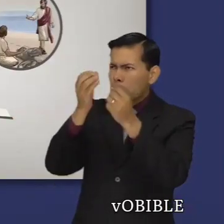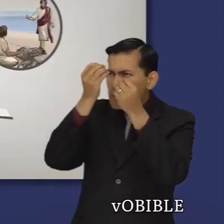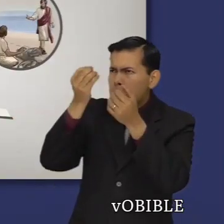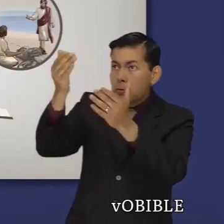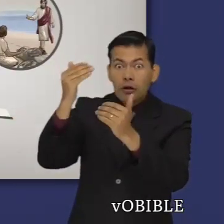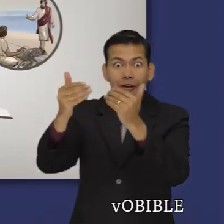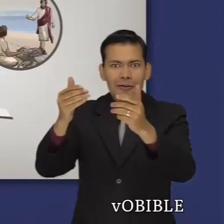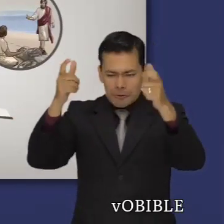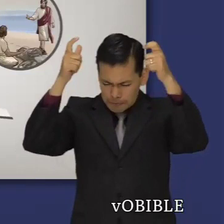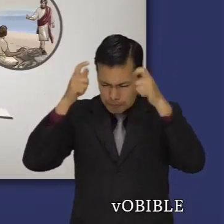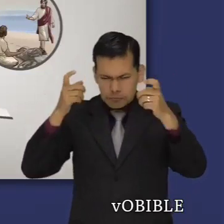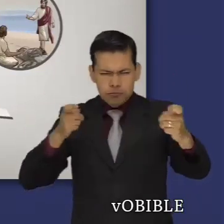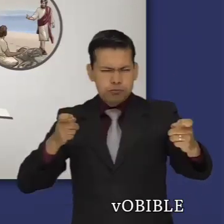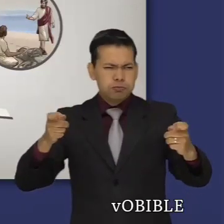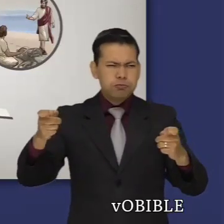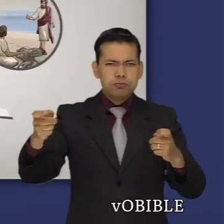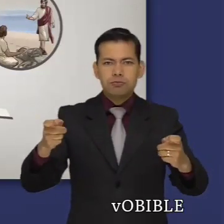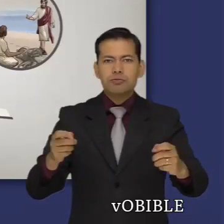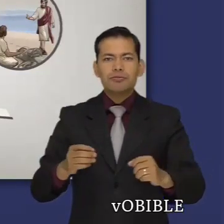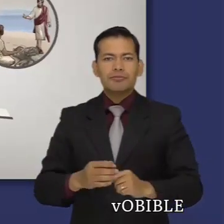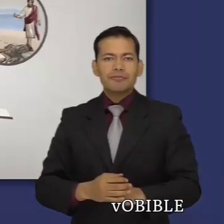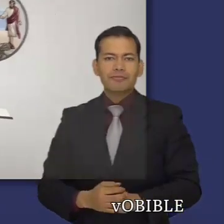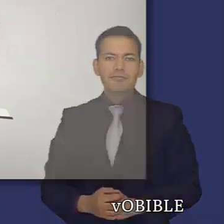lo que hará como Rey del reino de Dios.